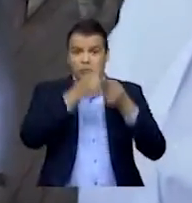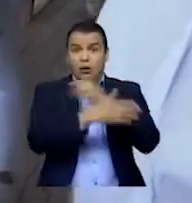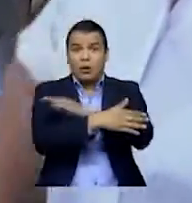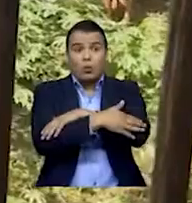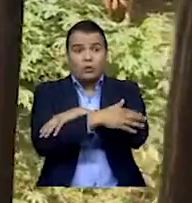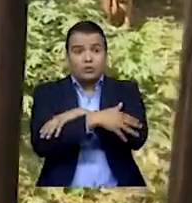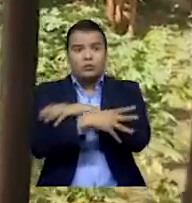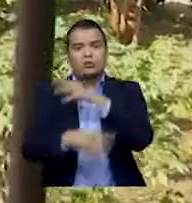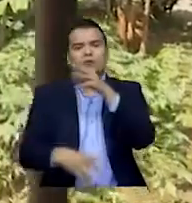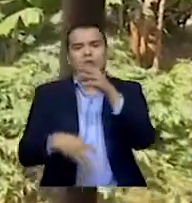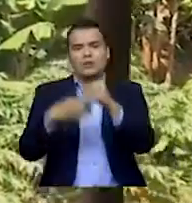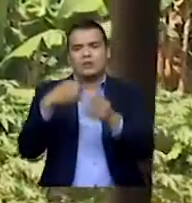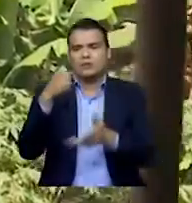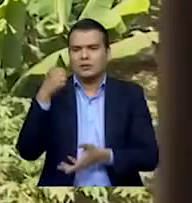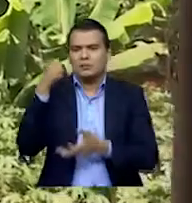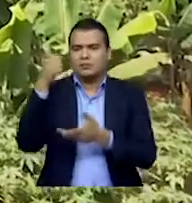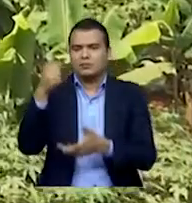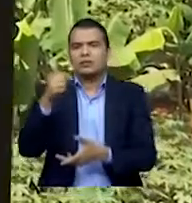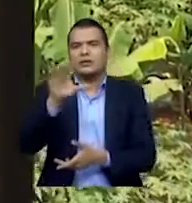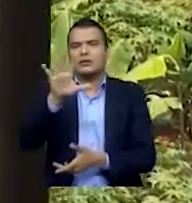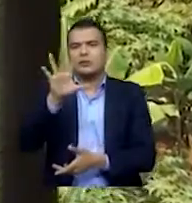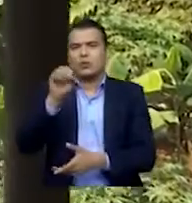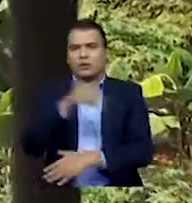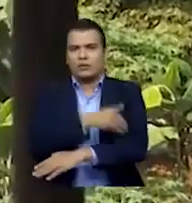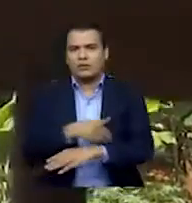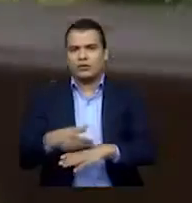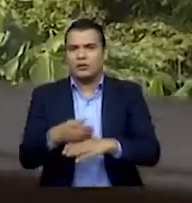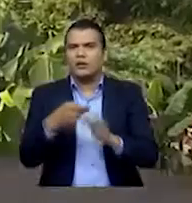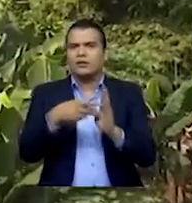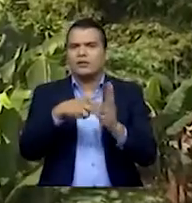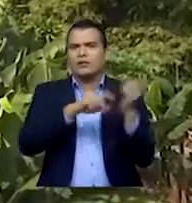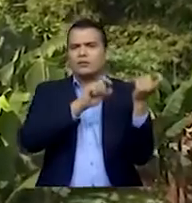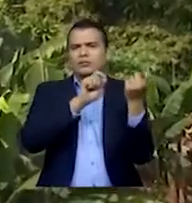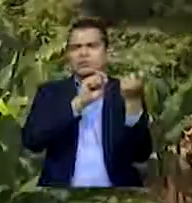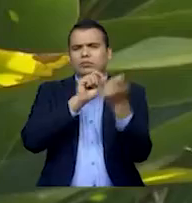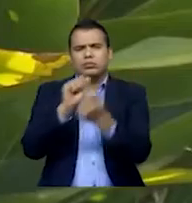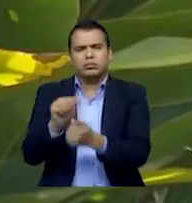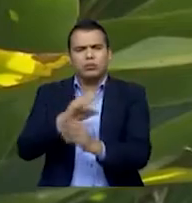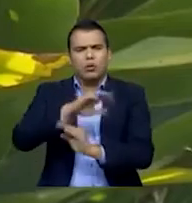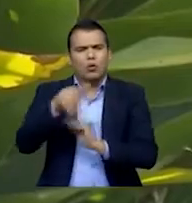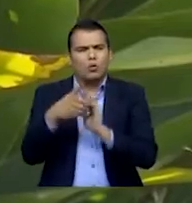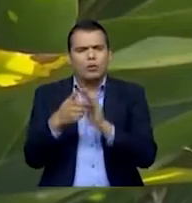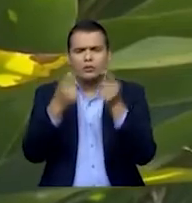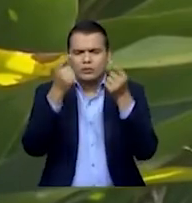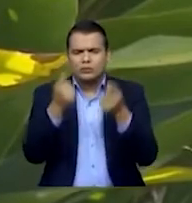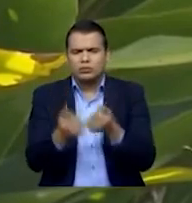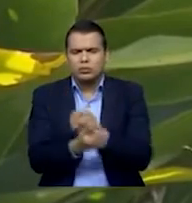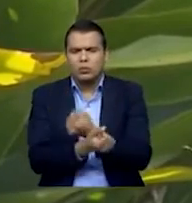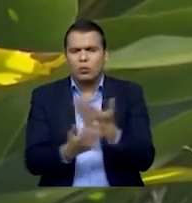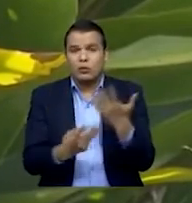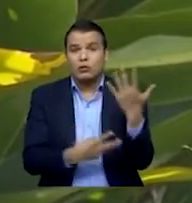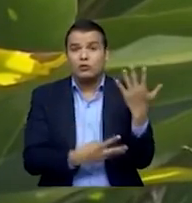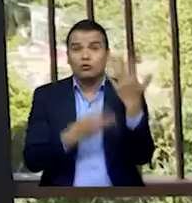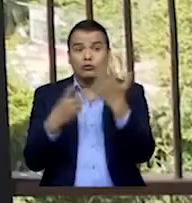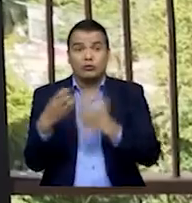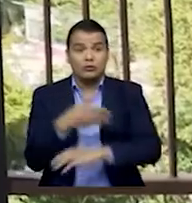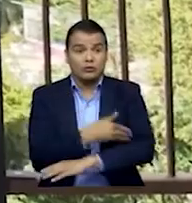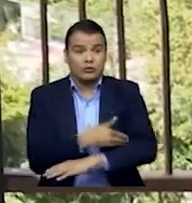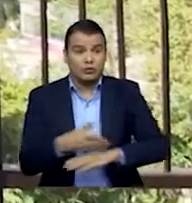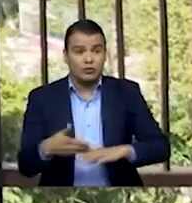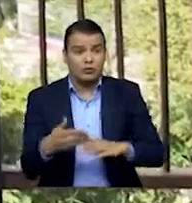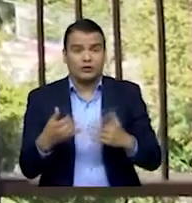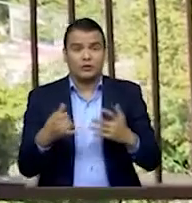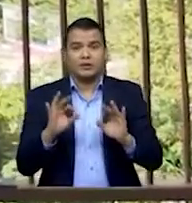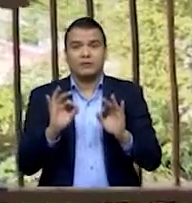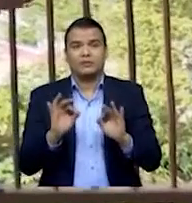adicionales para una inversión de 800 millones de pesos en total con el parque las elecciones para que sigan con la recuperación ambiental del sitio aquí